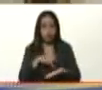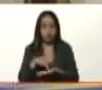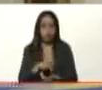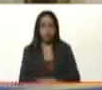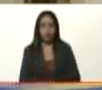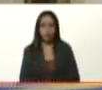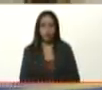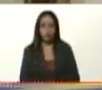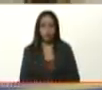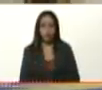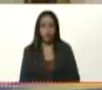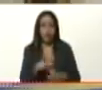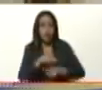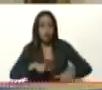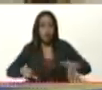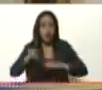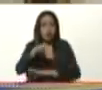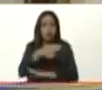Discotecas,